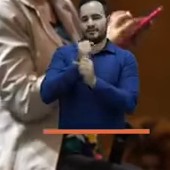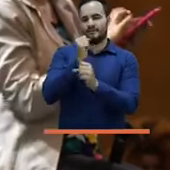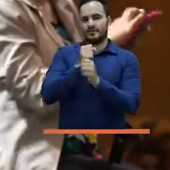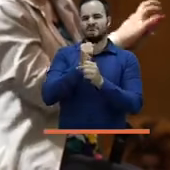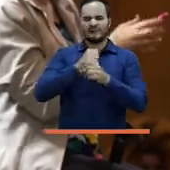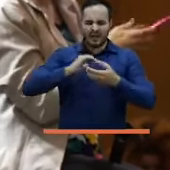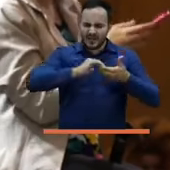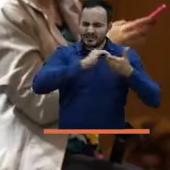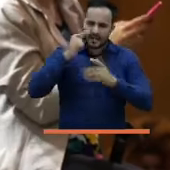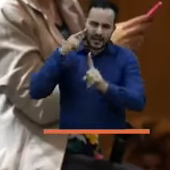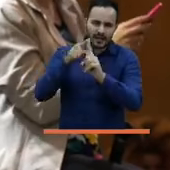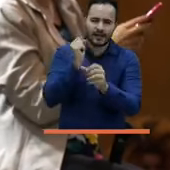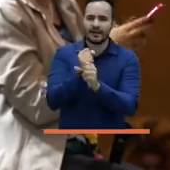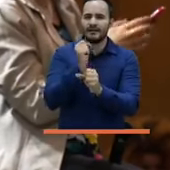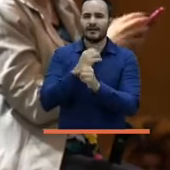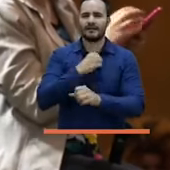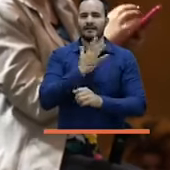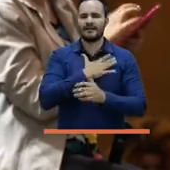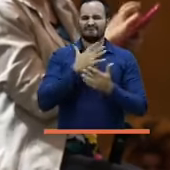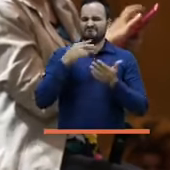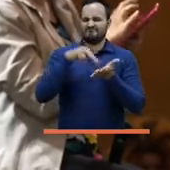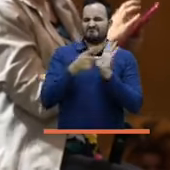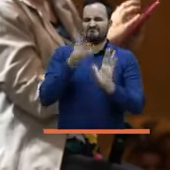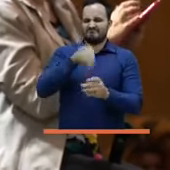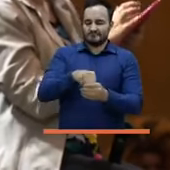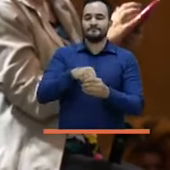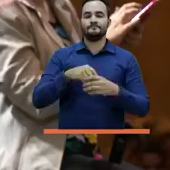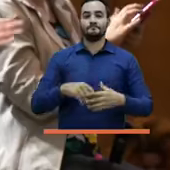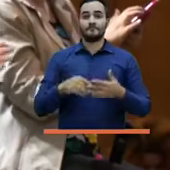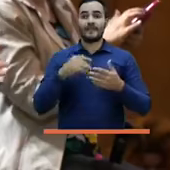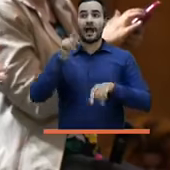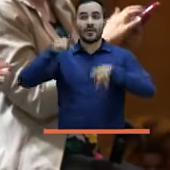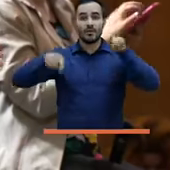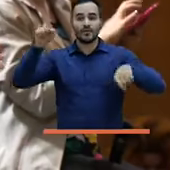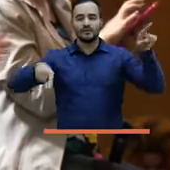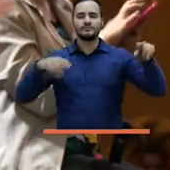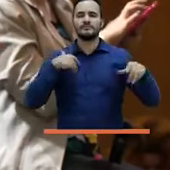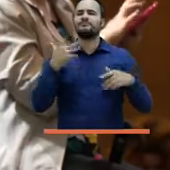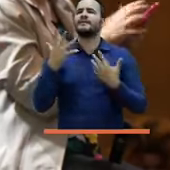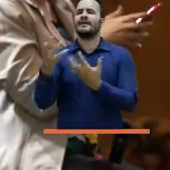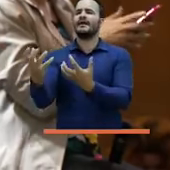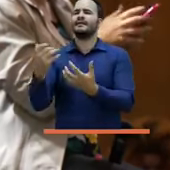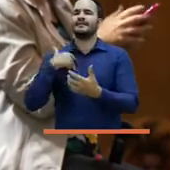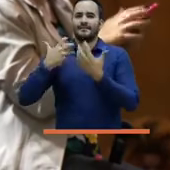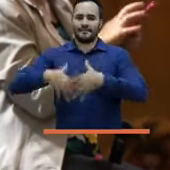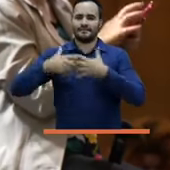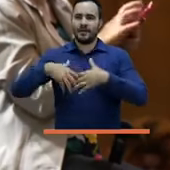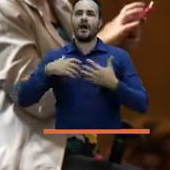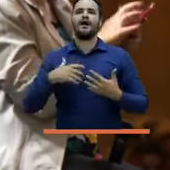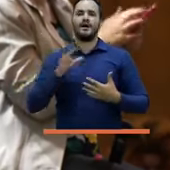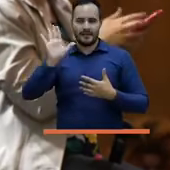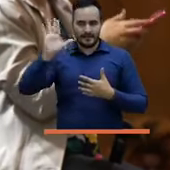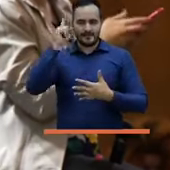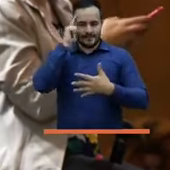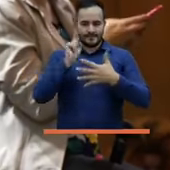en primero encontrábamos que la brecha entre lo que está pidiendo la organización y lo que estábamos teniendo desde el mercado